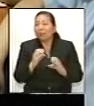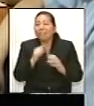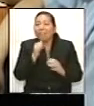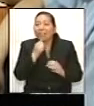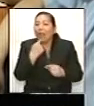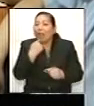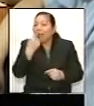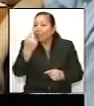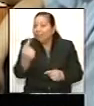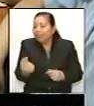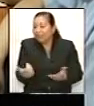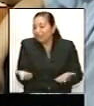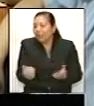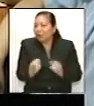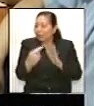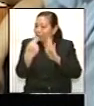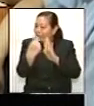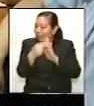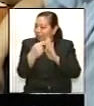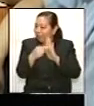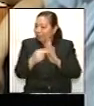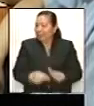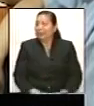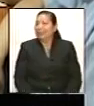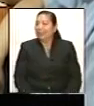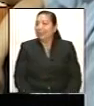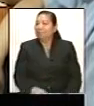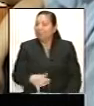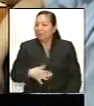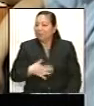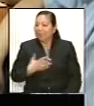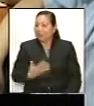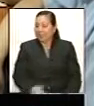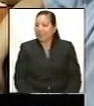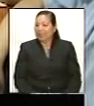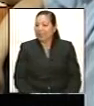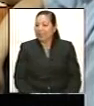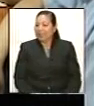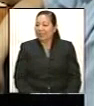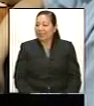comunicarnos, ¿no? Tal vez poner como requisito para poder